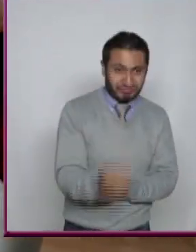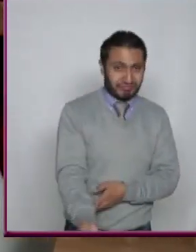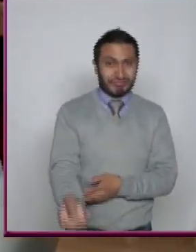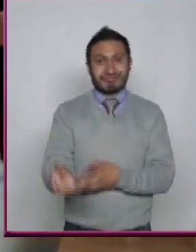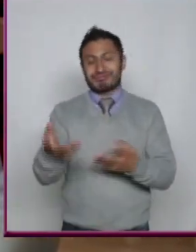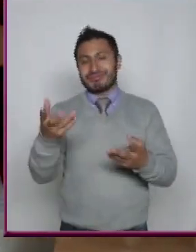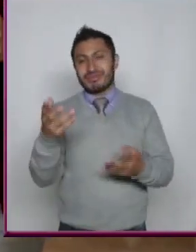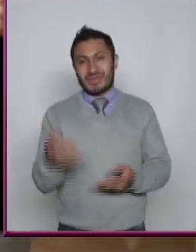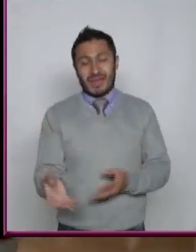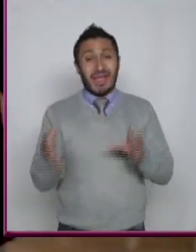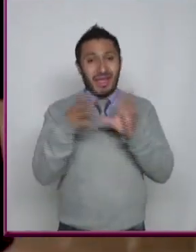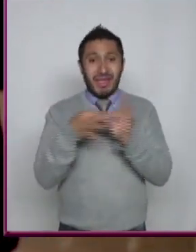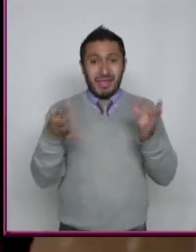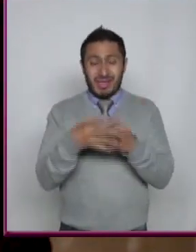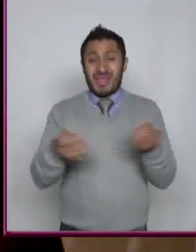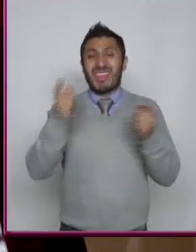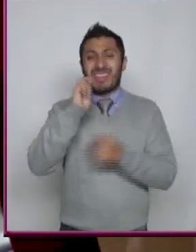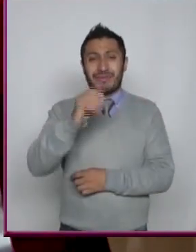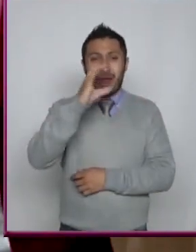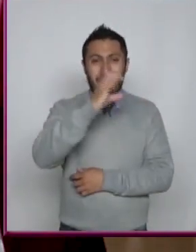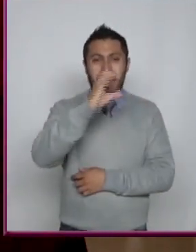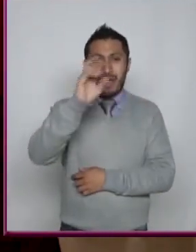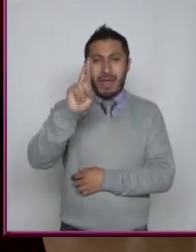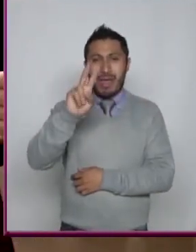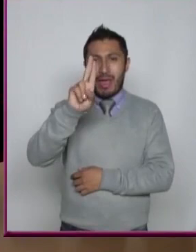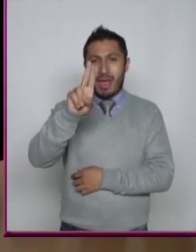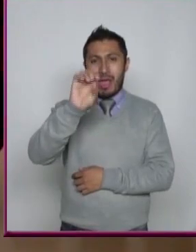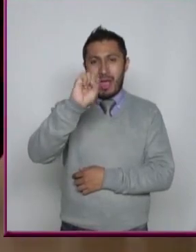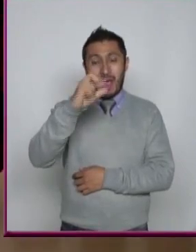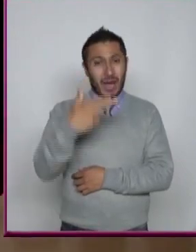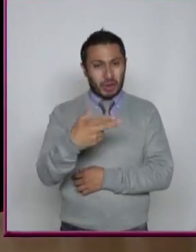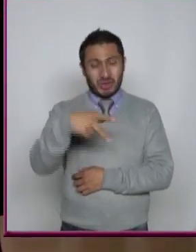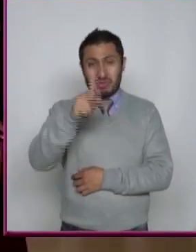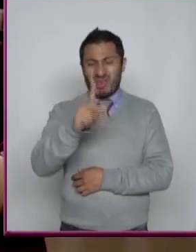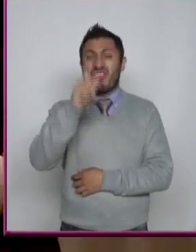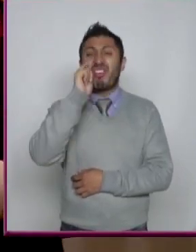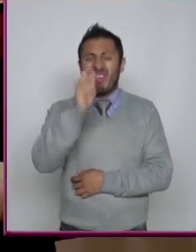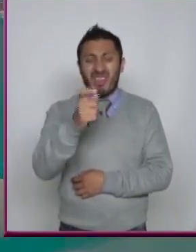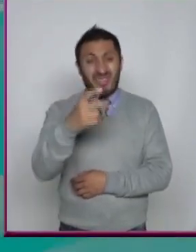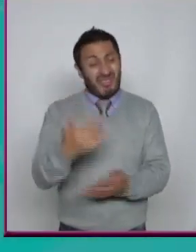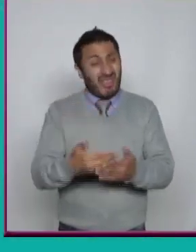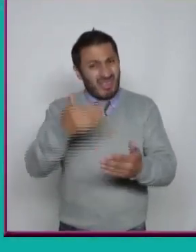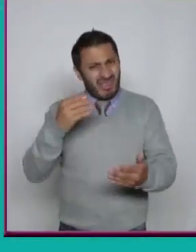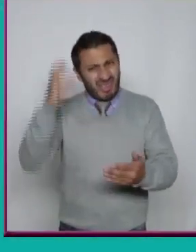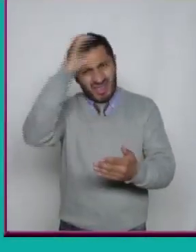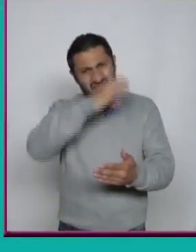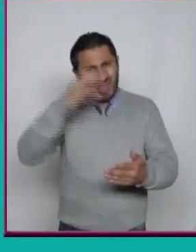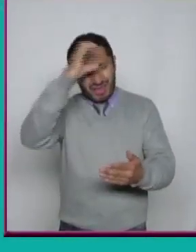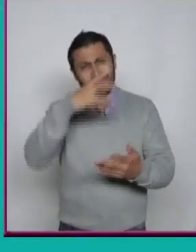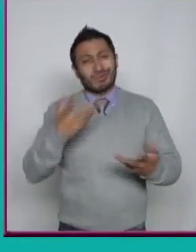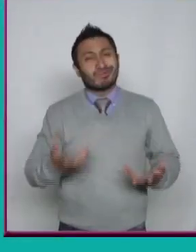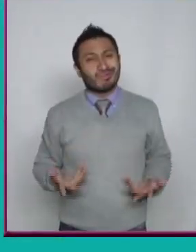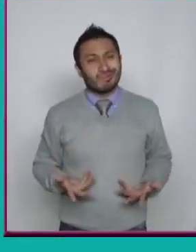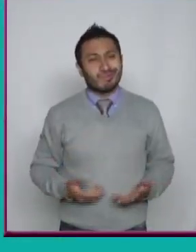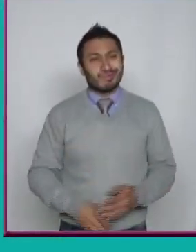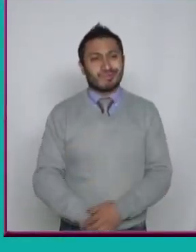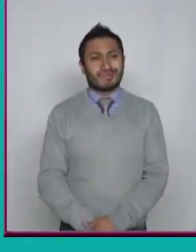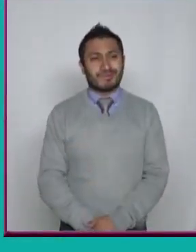comerciales de TV nos hablan del famoso crush. Pero, ¿cuál es la ciencia detrás del crush?